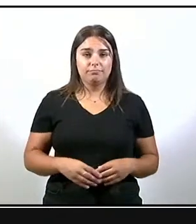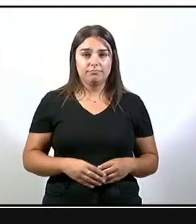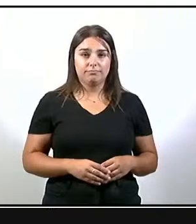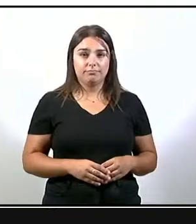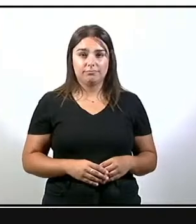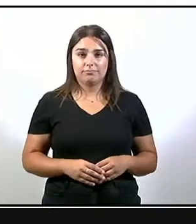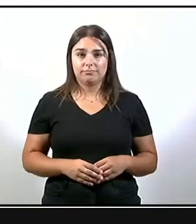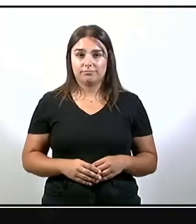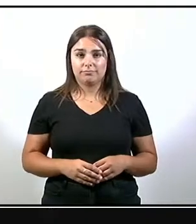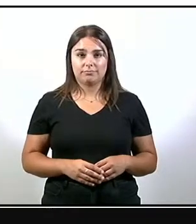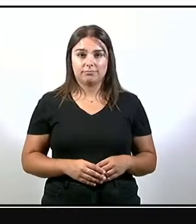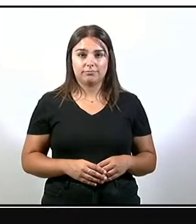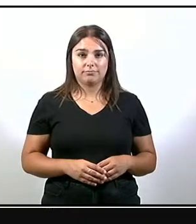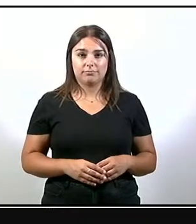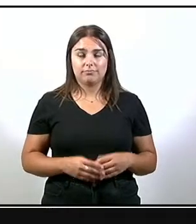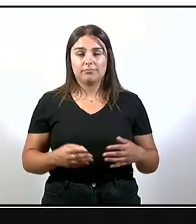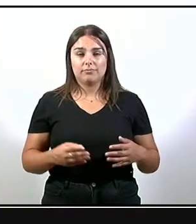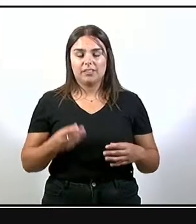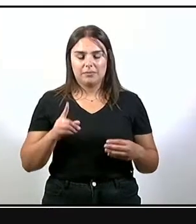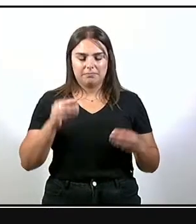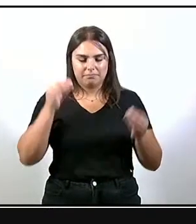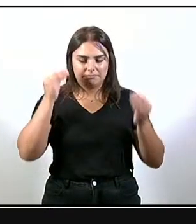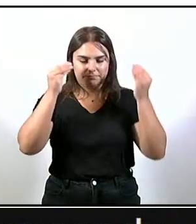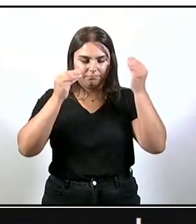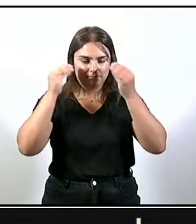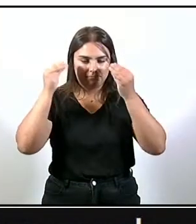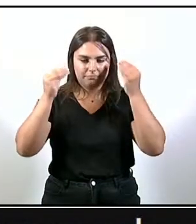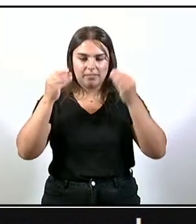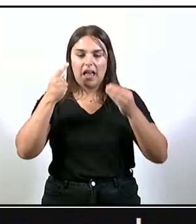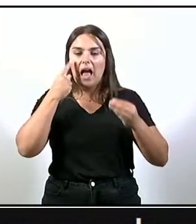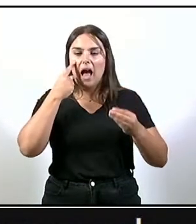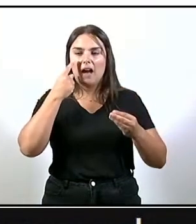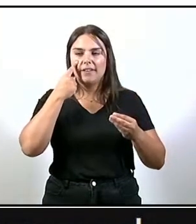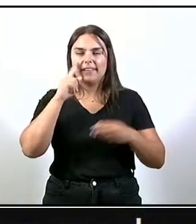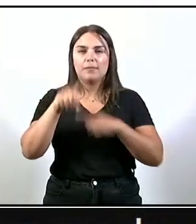hay que haber pensado previamente cómo se pasa de una orilla a la otra.